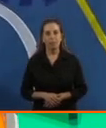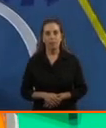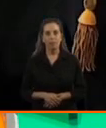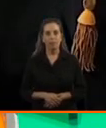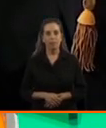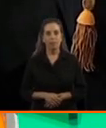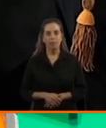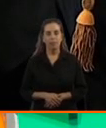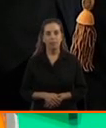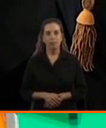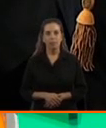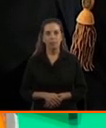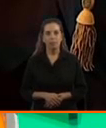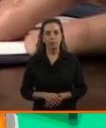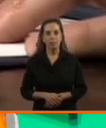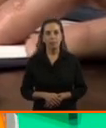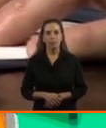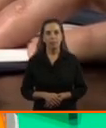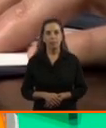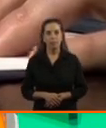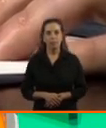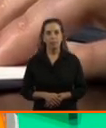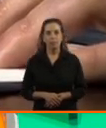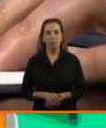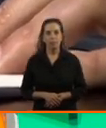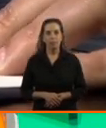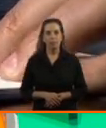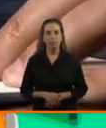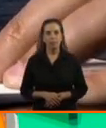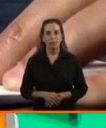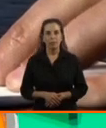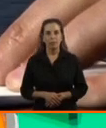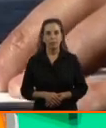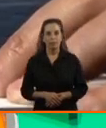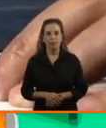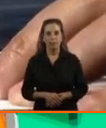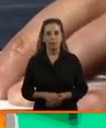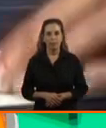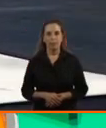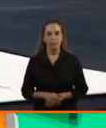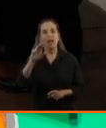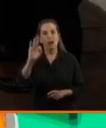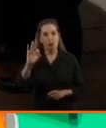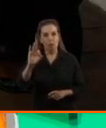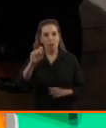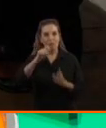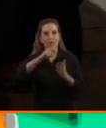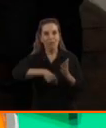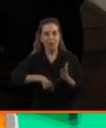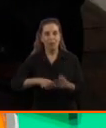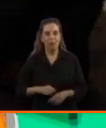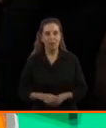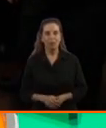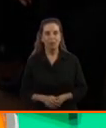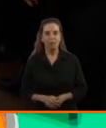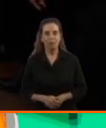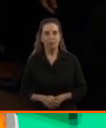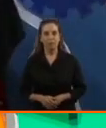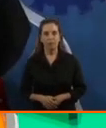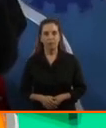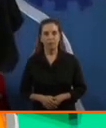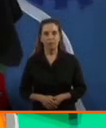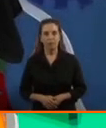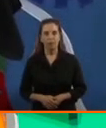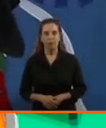vino Milei, mi casa podía ser tomada, ¿no? Por quien quisiera, ¿no? Así que, digamos, también hay una serie